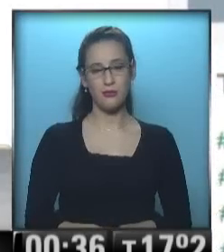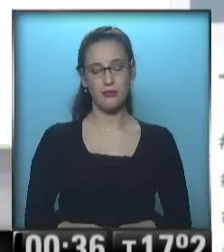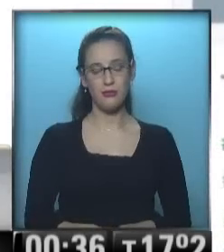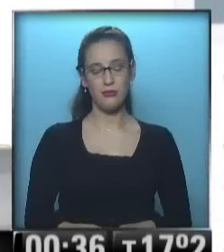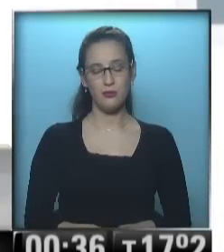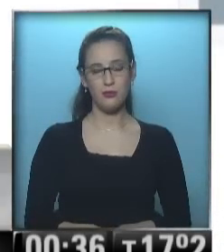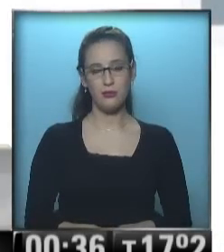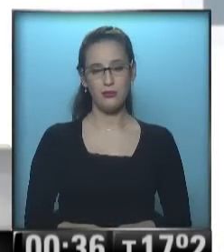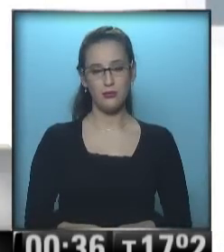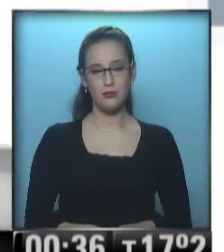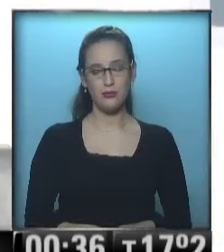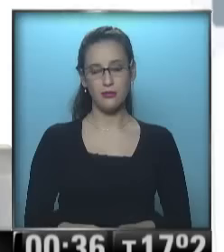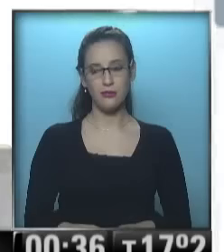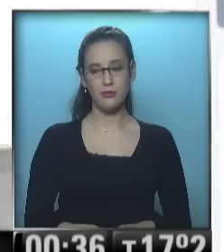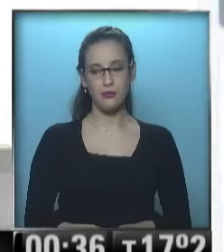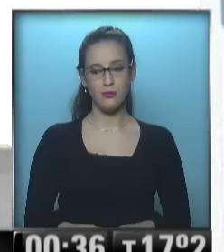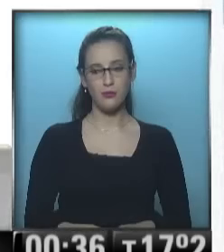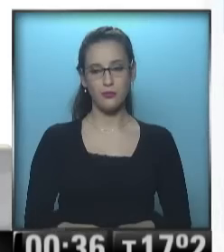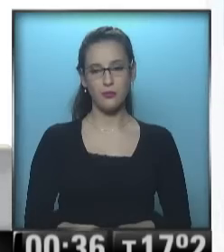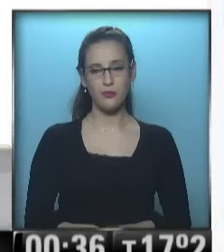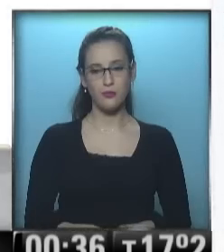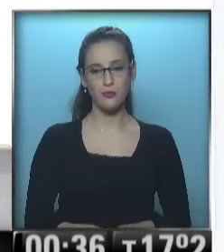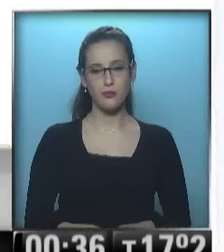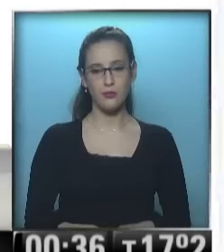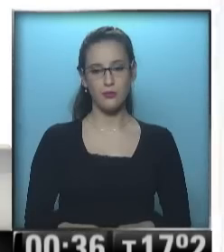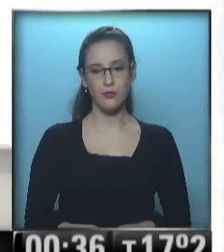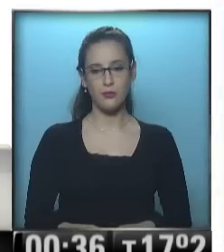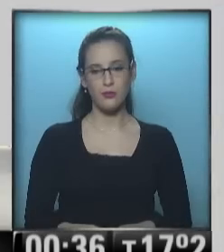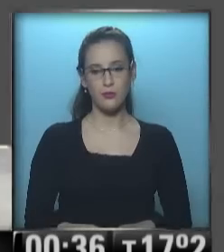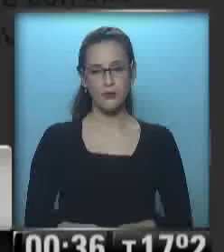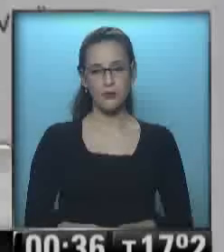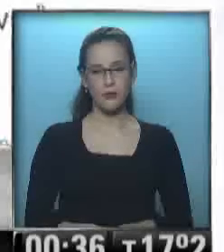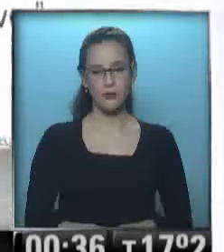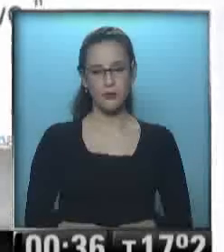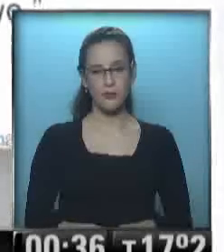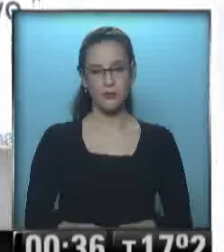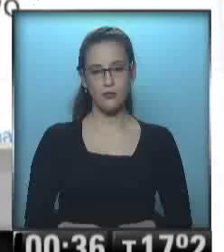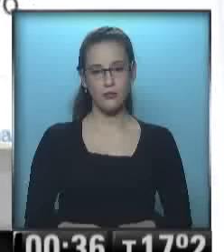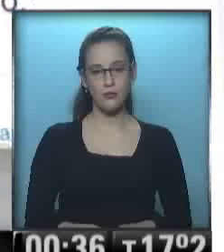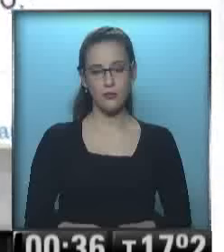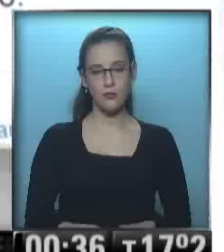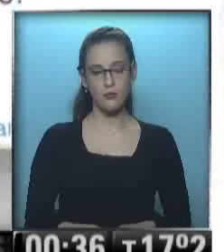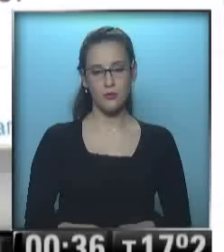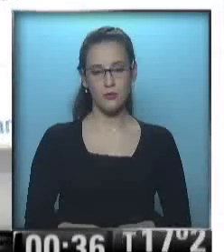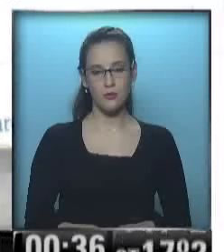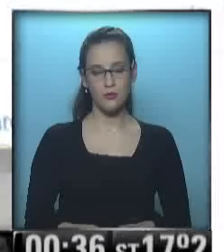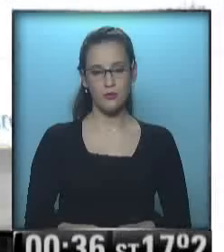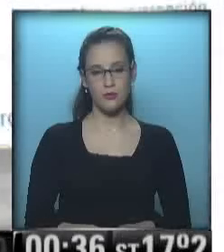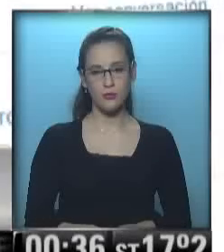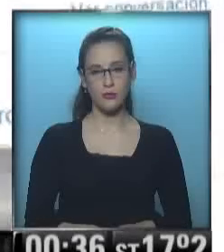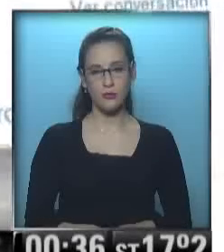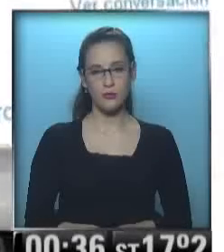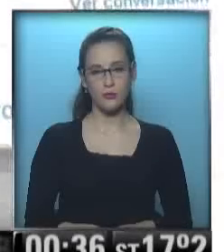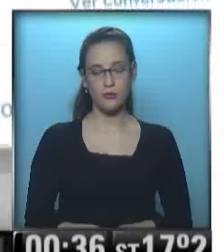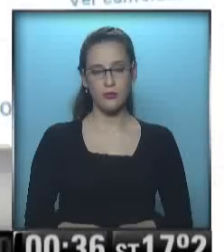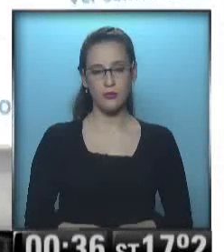lo que nos diste, genio único. Gracias por estar en mi vida hasta siempre. El Salmón, Andrés Calamaro,